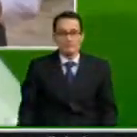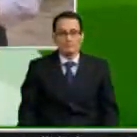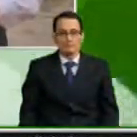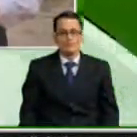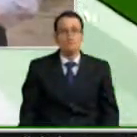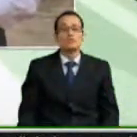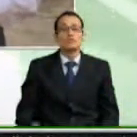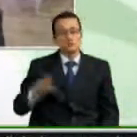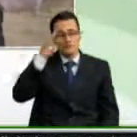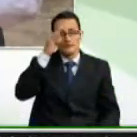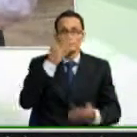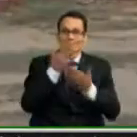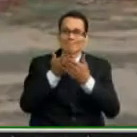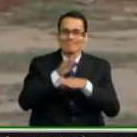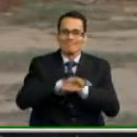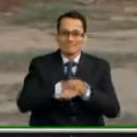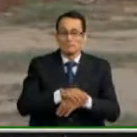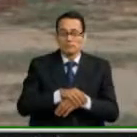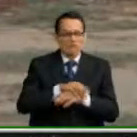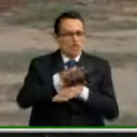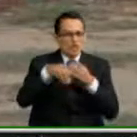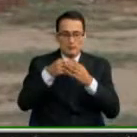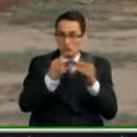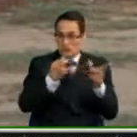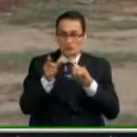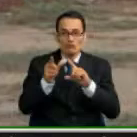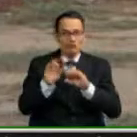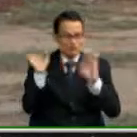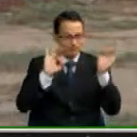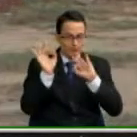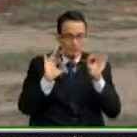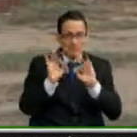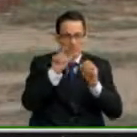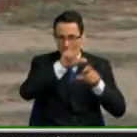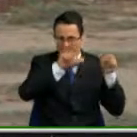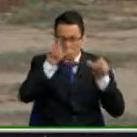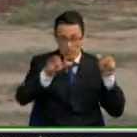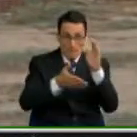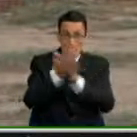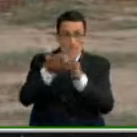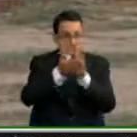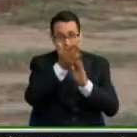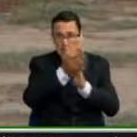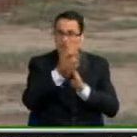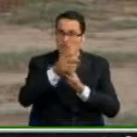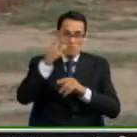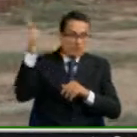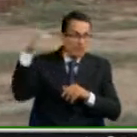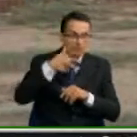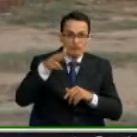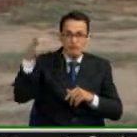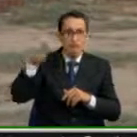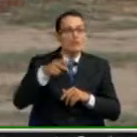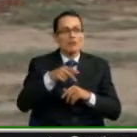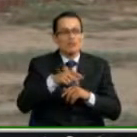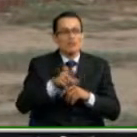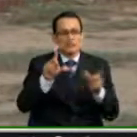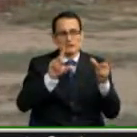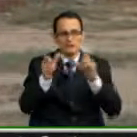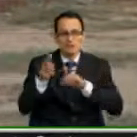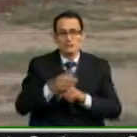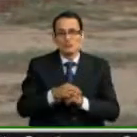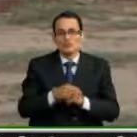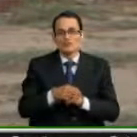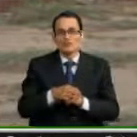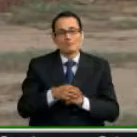Hola, muy buenas tardes. Pues todo está dispuesto para que los viajeros en Semana Santa tengan garantías. No solamente quienes salen de la ciudad de Cúcuta, también